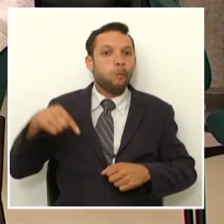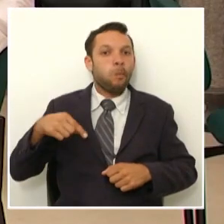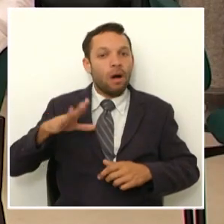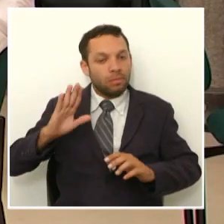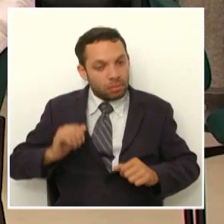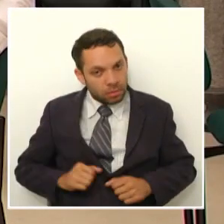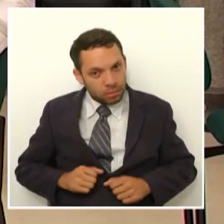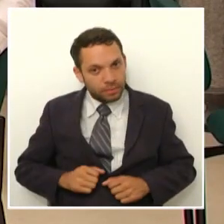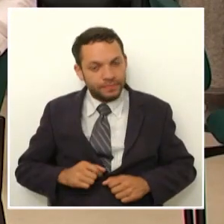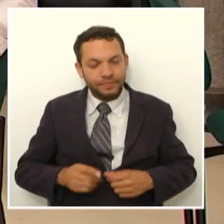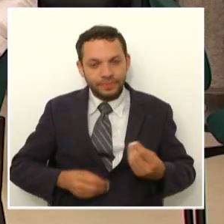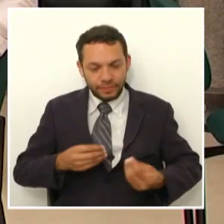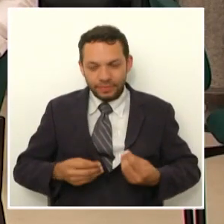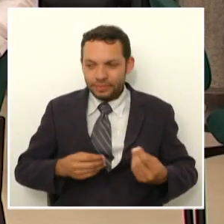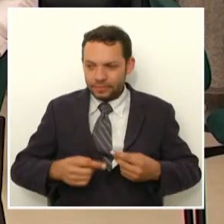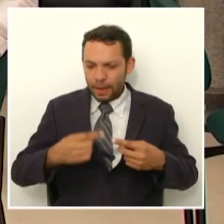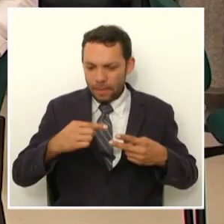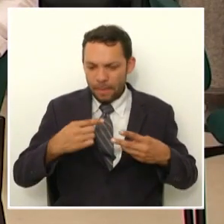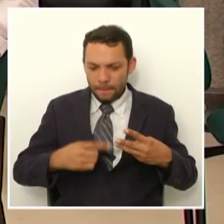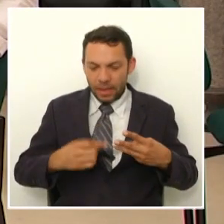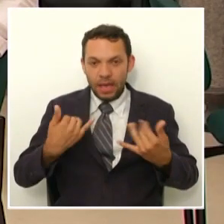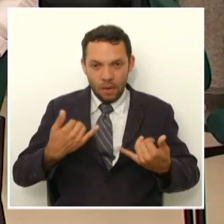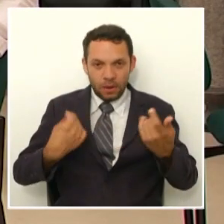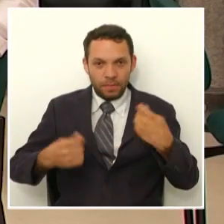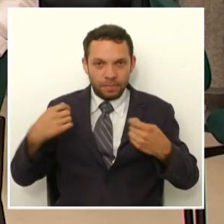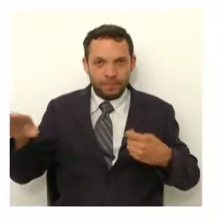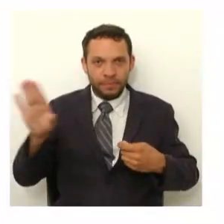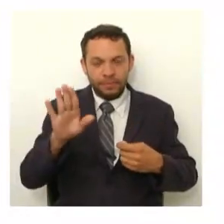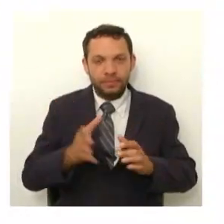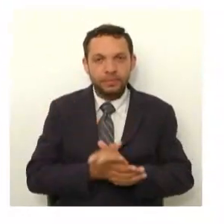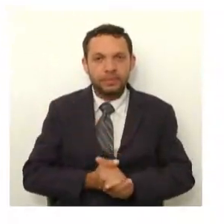existen en la anestesia después de este corte de comerciales?